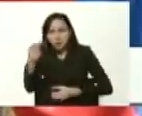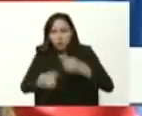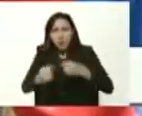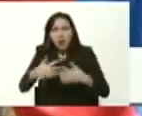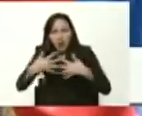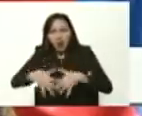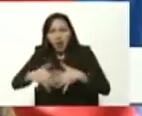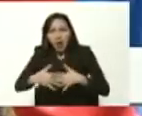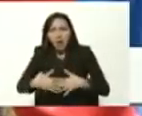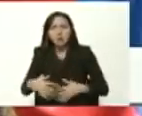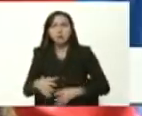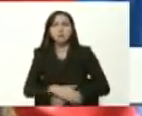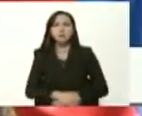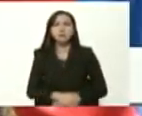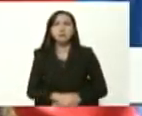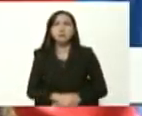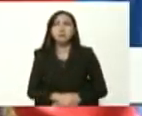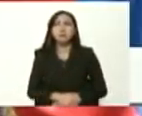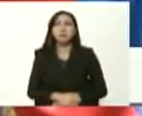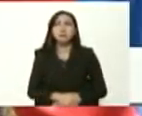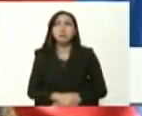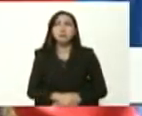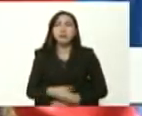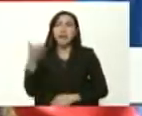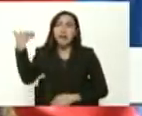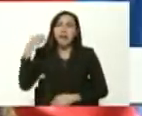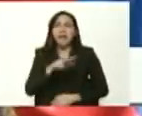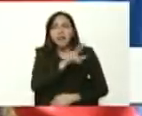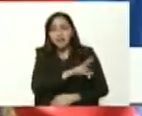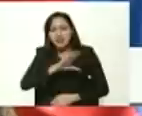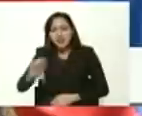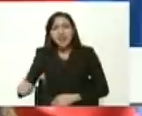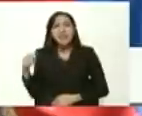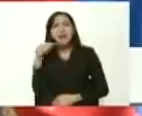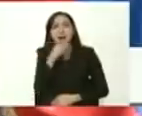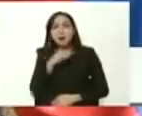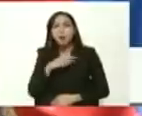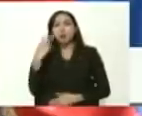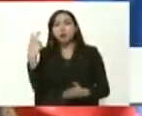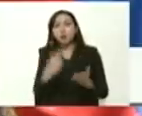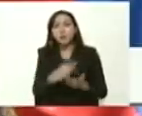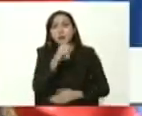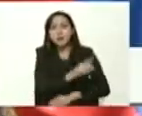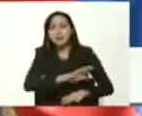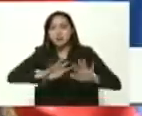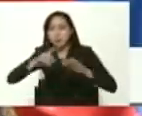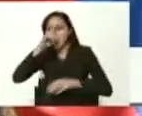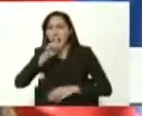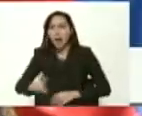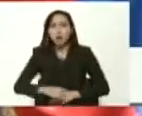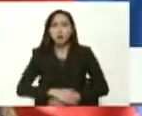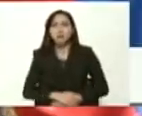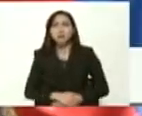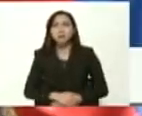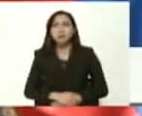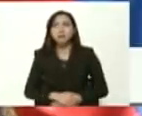Andes, compañía anónima, desde el 30 de agosto del año 2019.